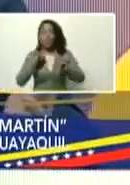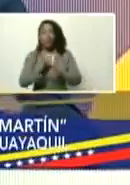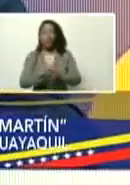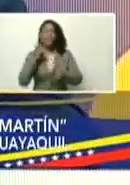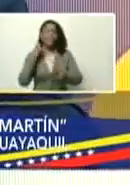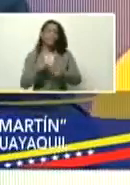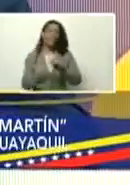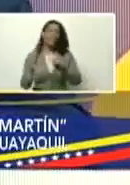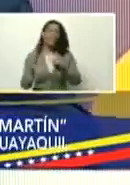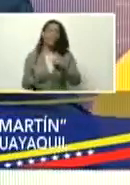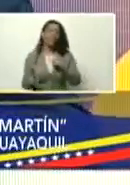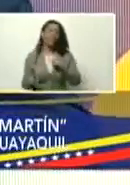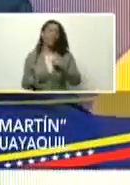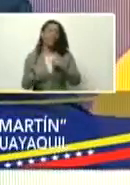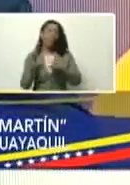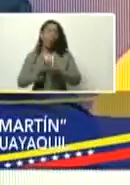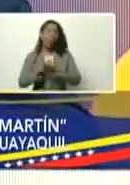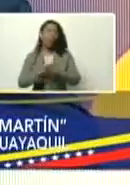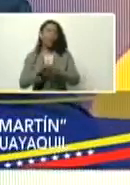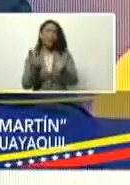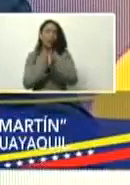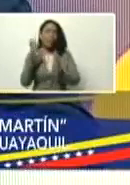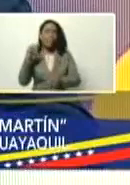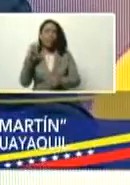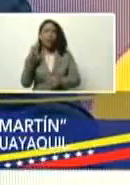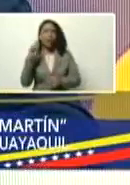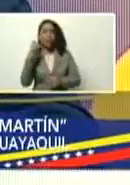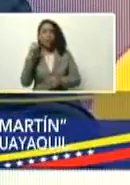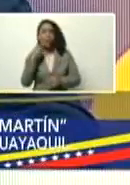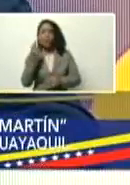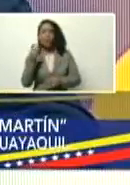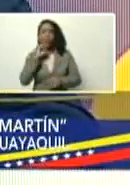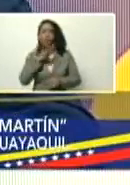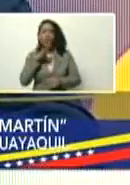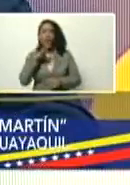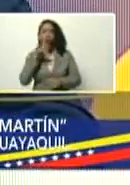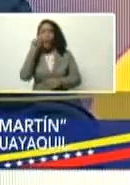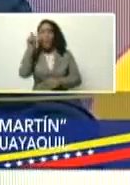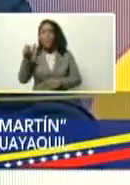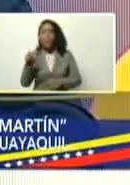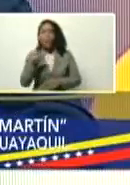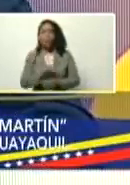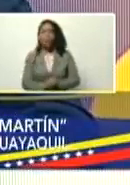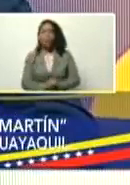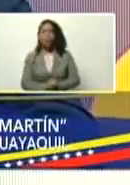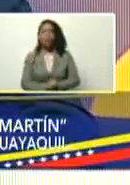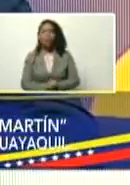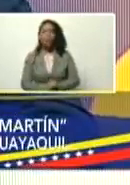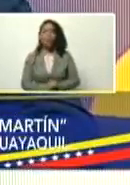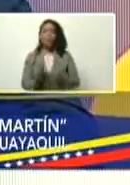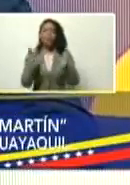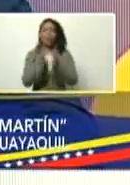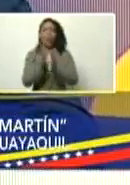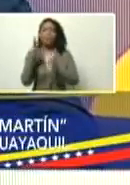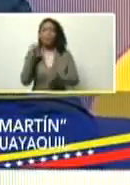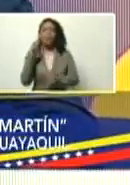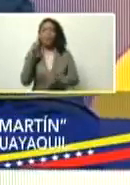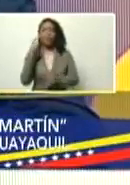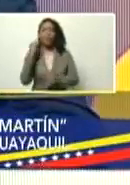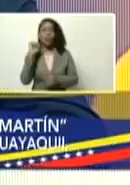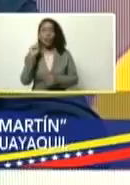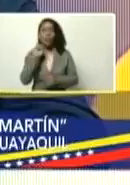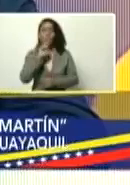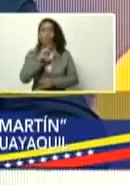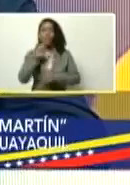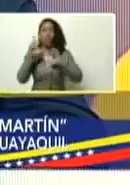Pero el caso de San Martín lo relataba el historiador Sergio. San Martín estuvo